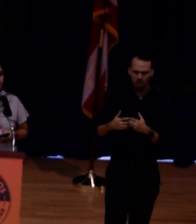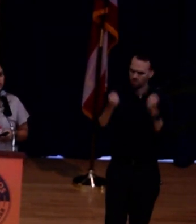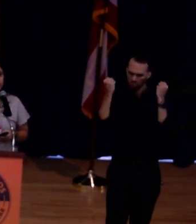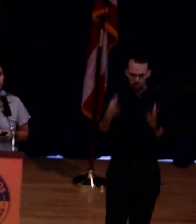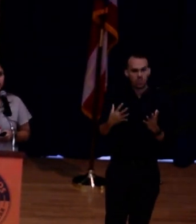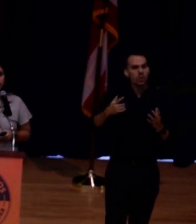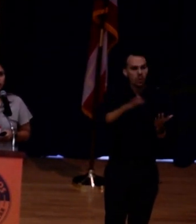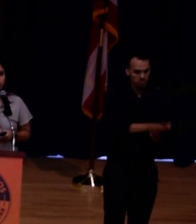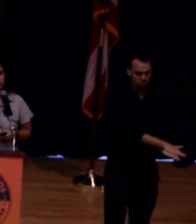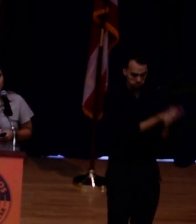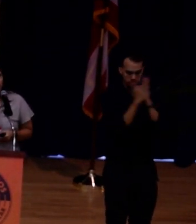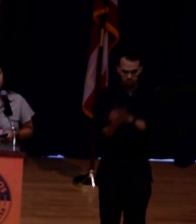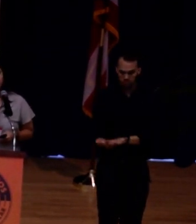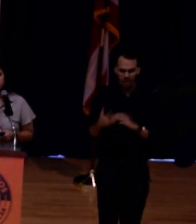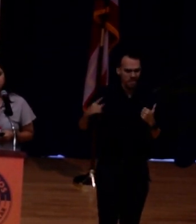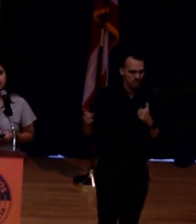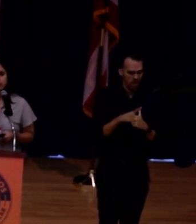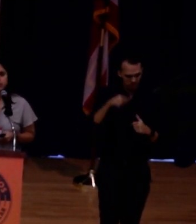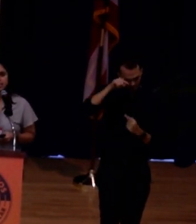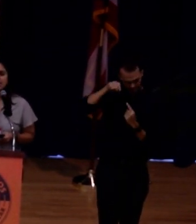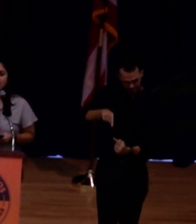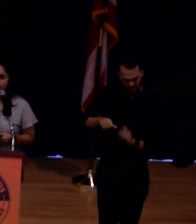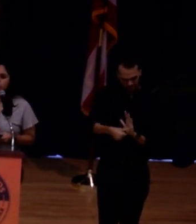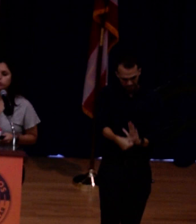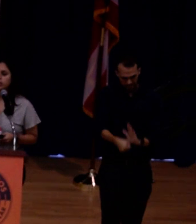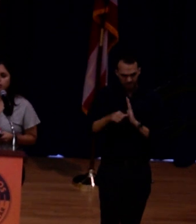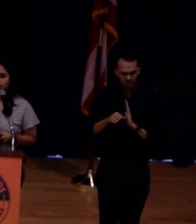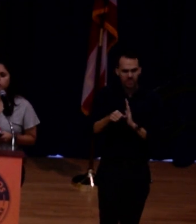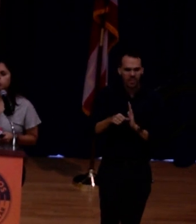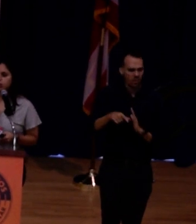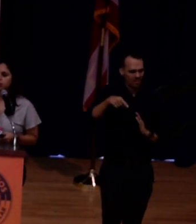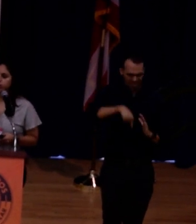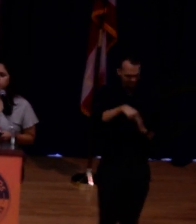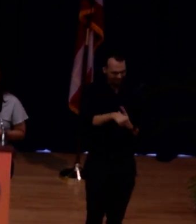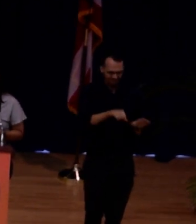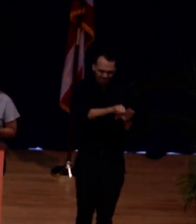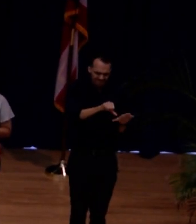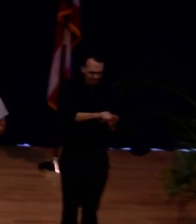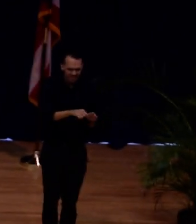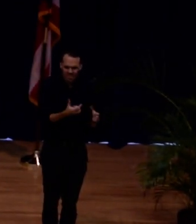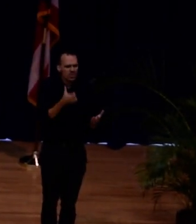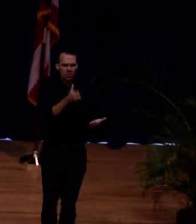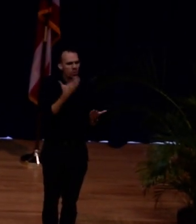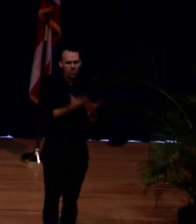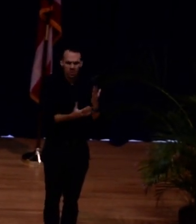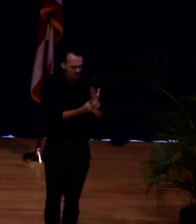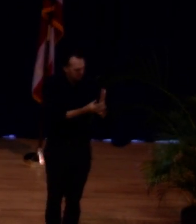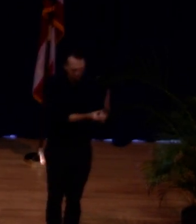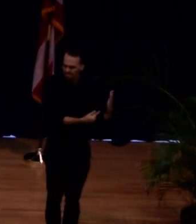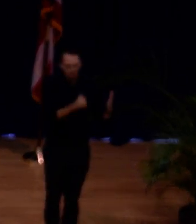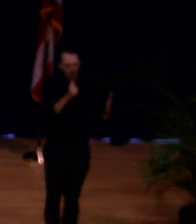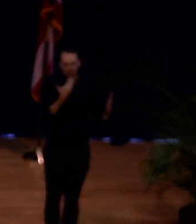transición energética, lo primero que enfatizamos es que dejemos de quemar combustibles fósiles en Puerto Rico. Y